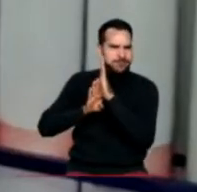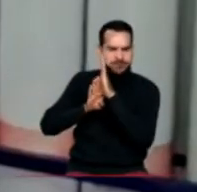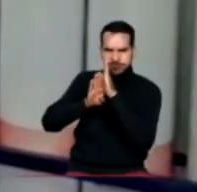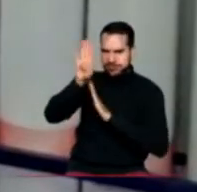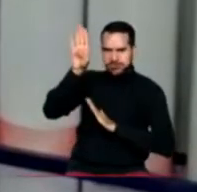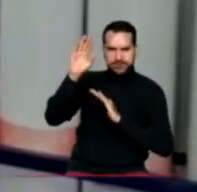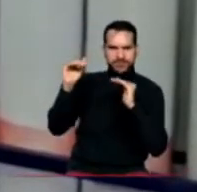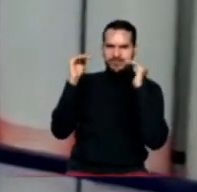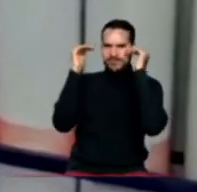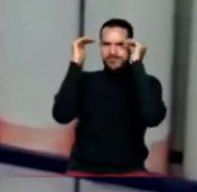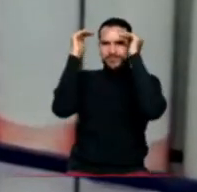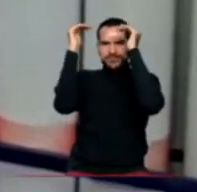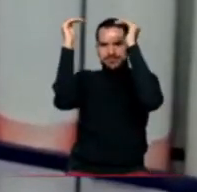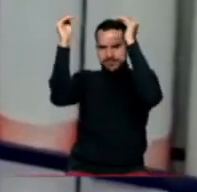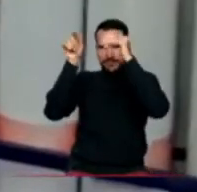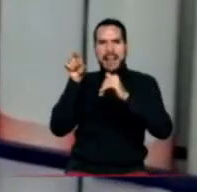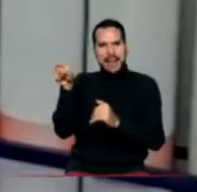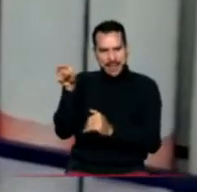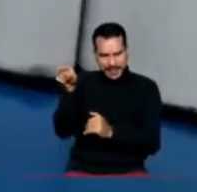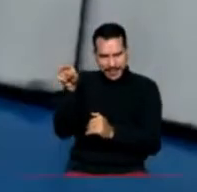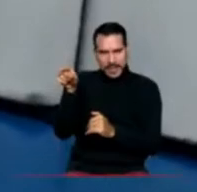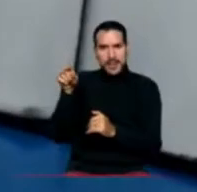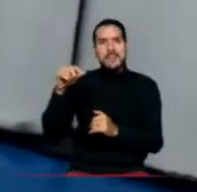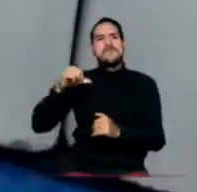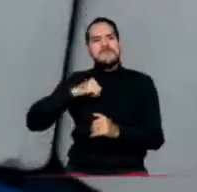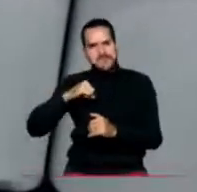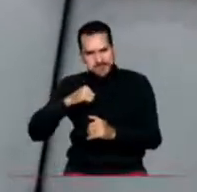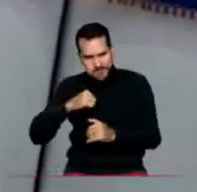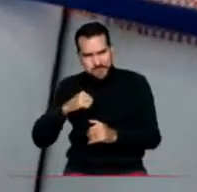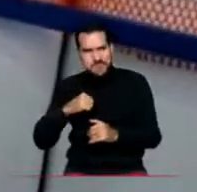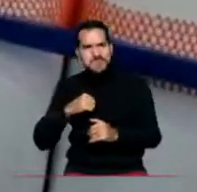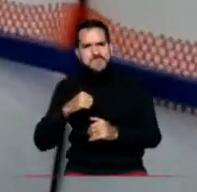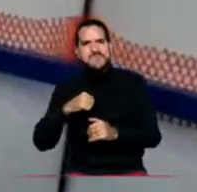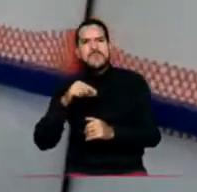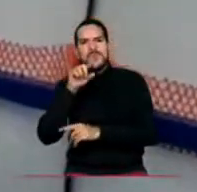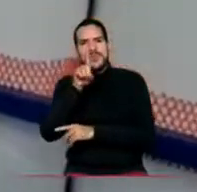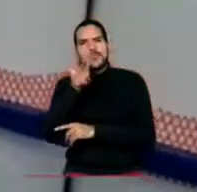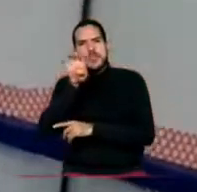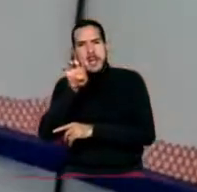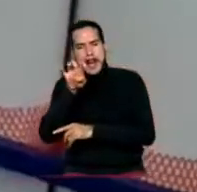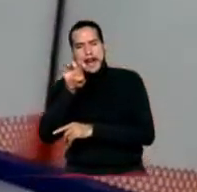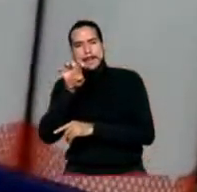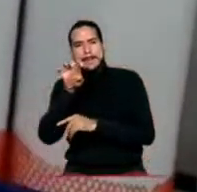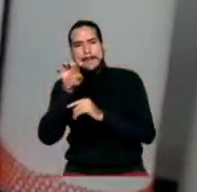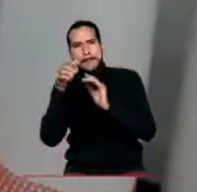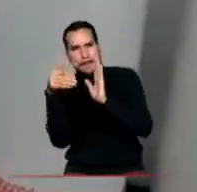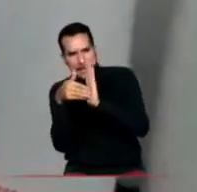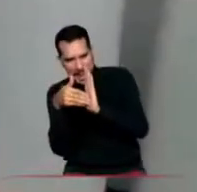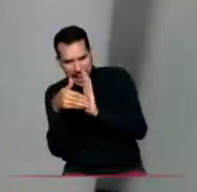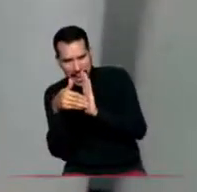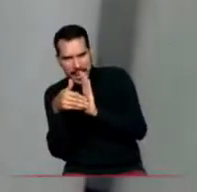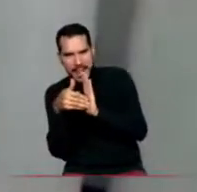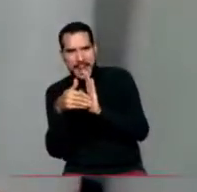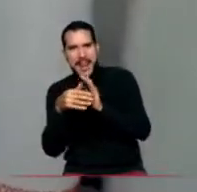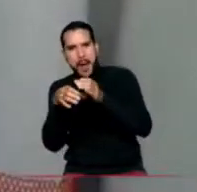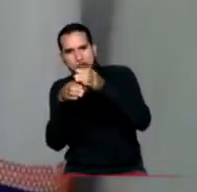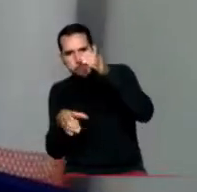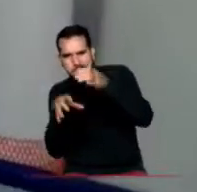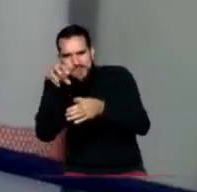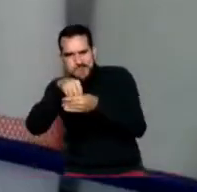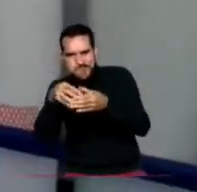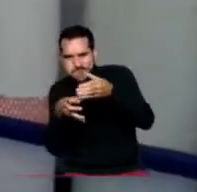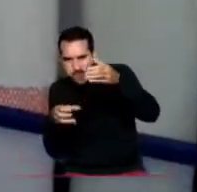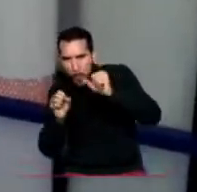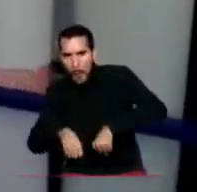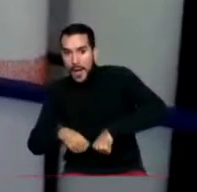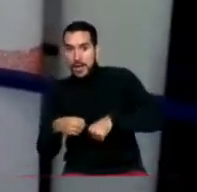con un banco de alta de 19,000 pies cúbicos de capacidad de almacenamiento a 350 bares. En el ámbito